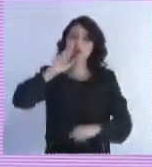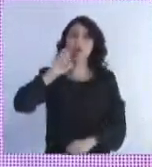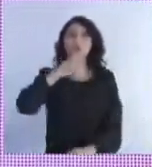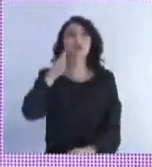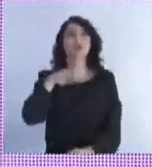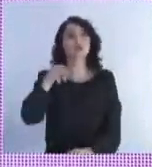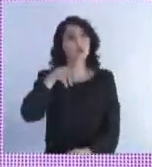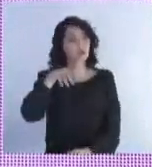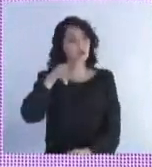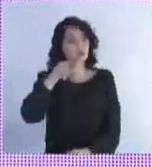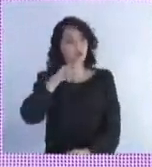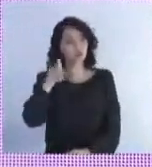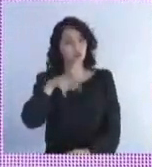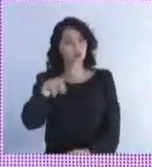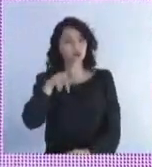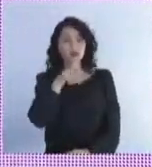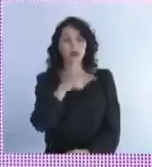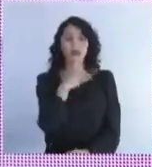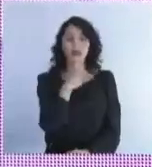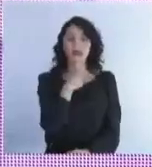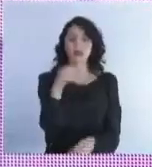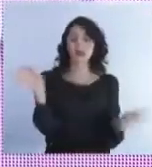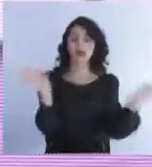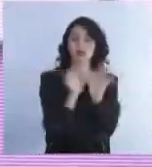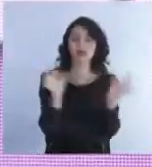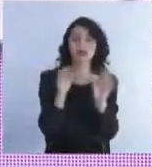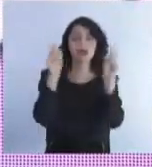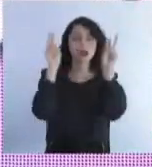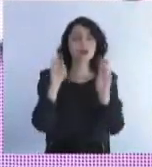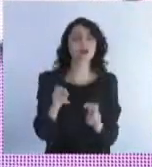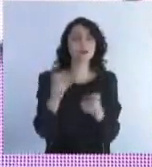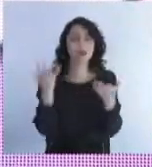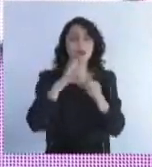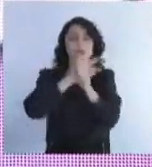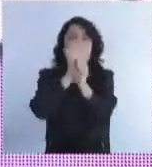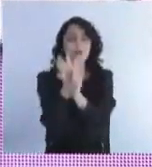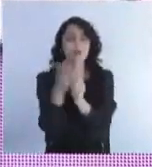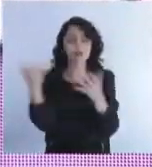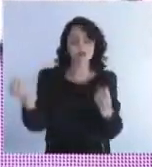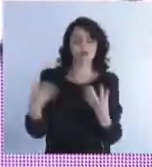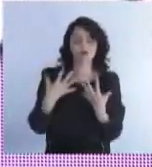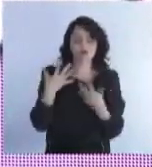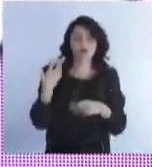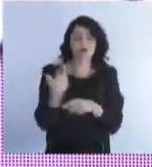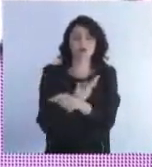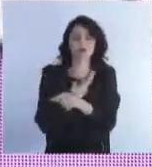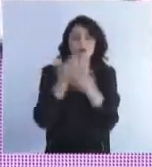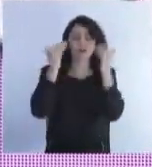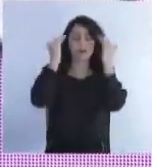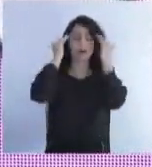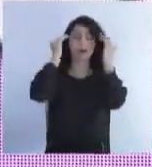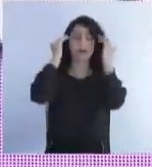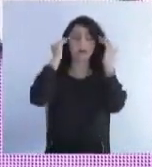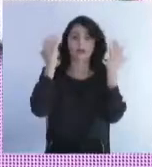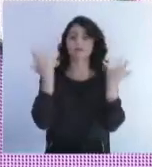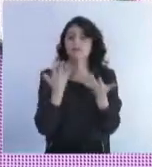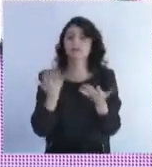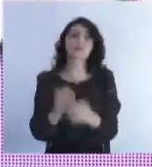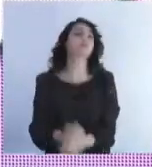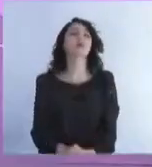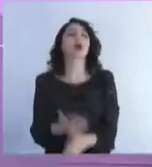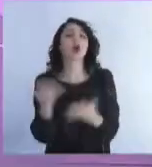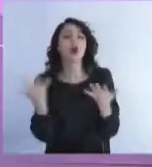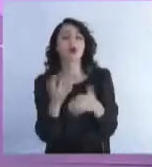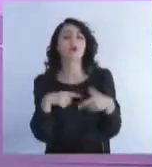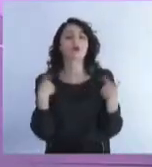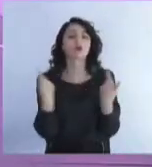poner una alerta sobre el impacto que la pandemia está teniendo justamente en la salud mental de las personas y cómo podríamos